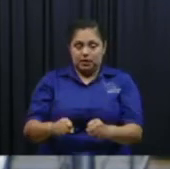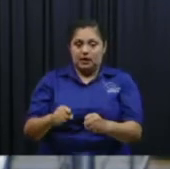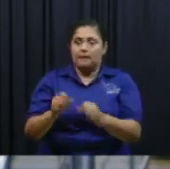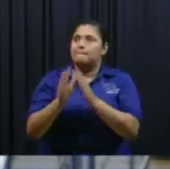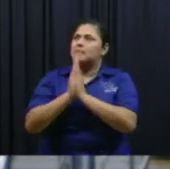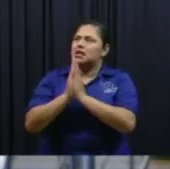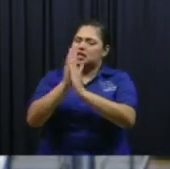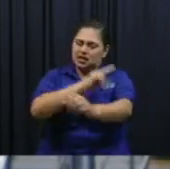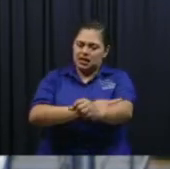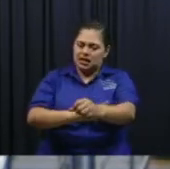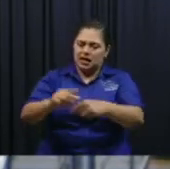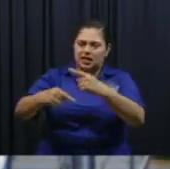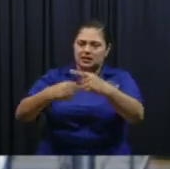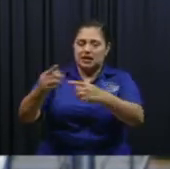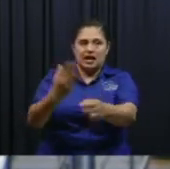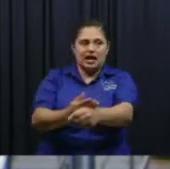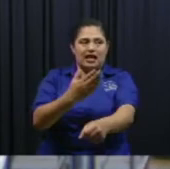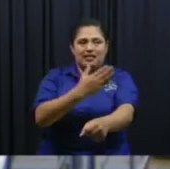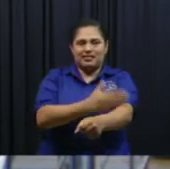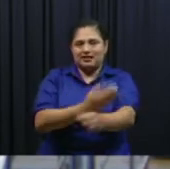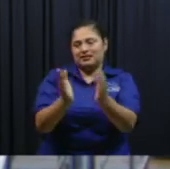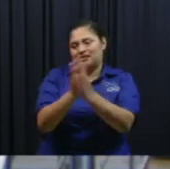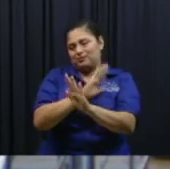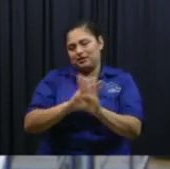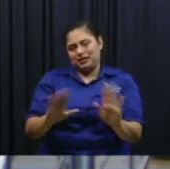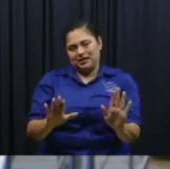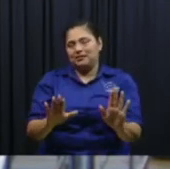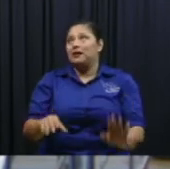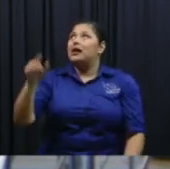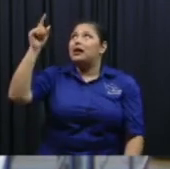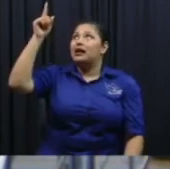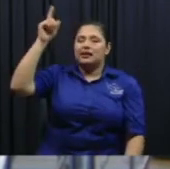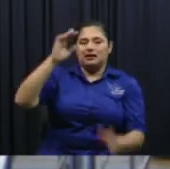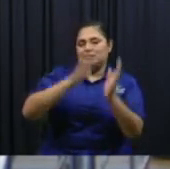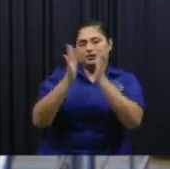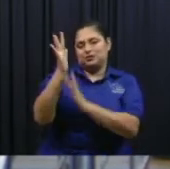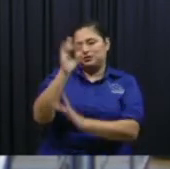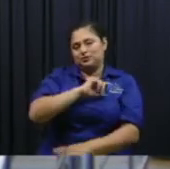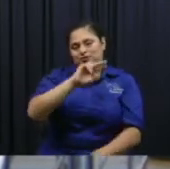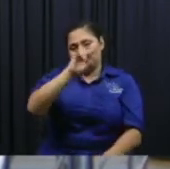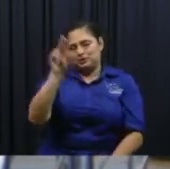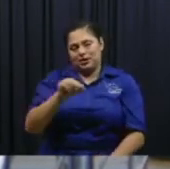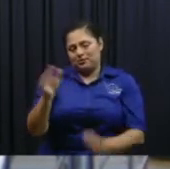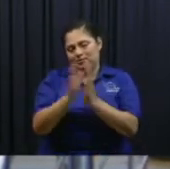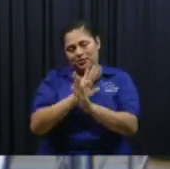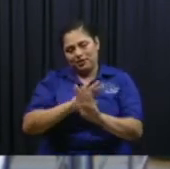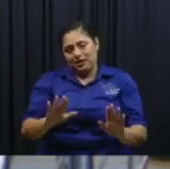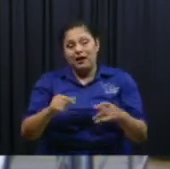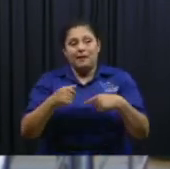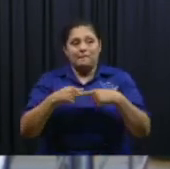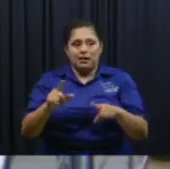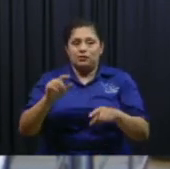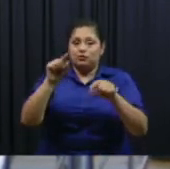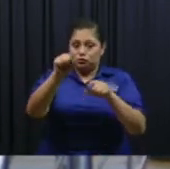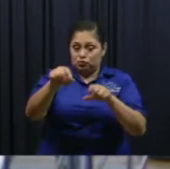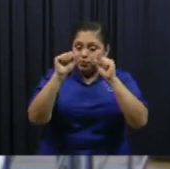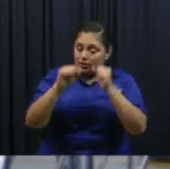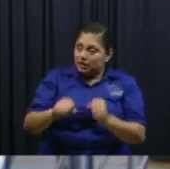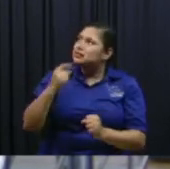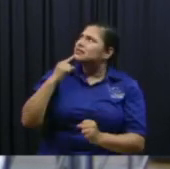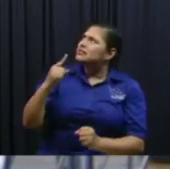antes de que haya muerto Pues él nunca se puede morir pues entonces en vida Señor dame mi herencia